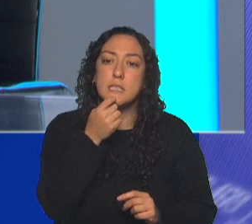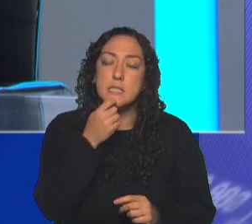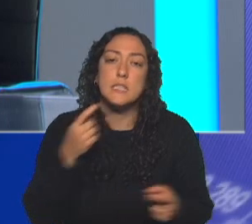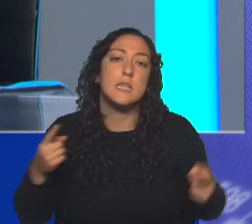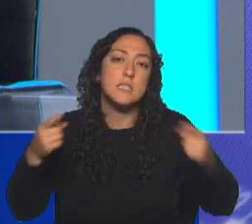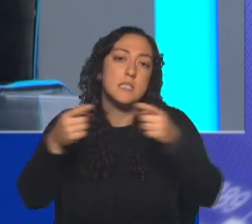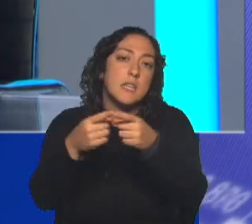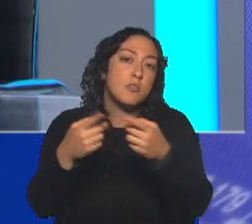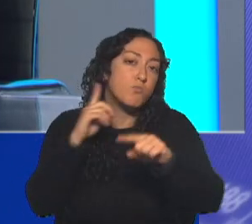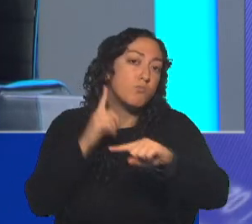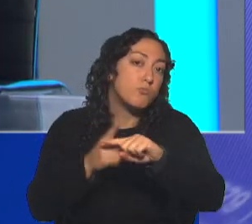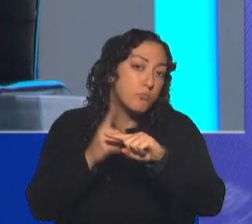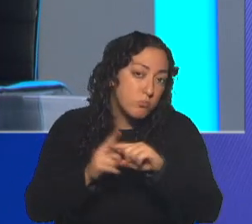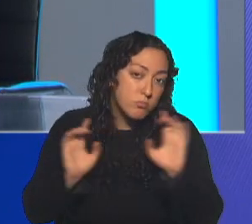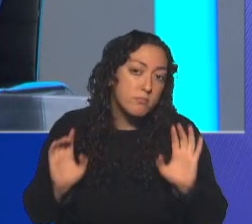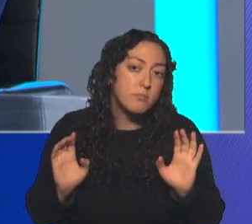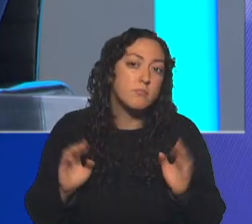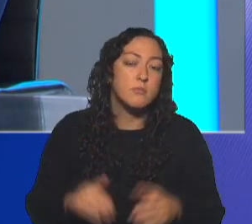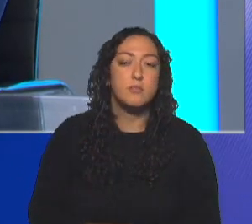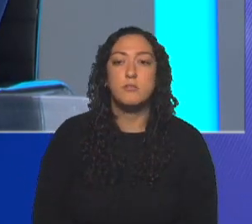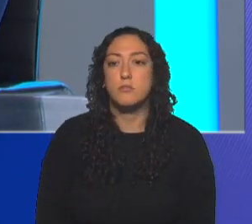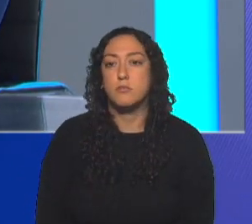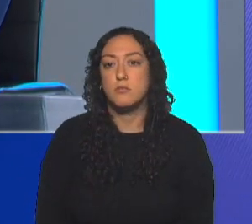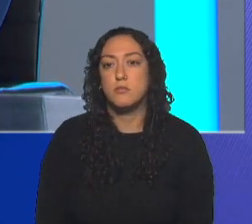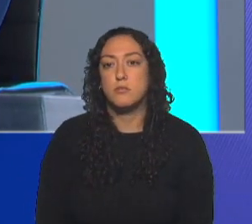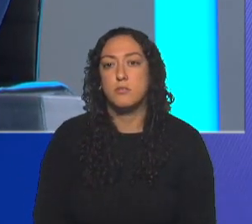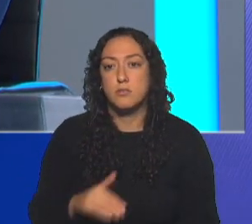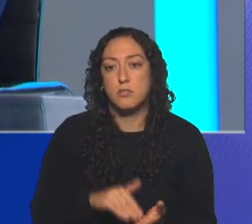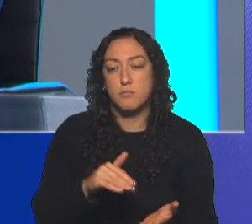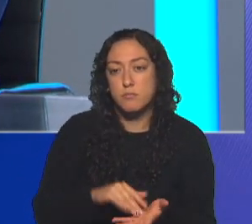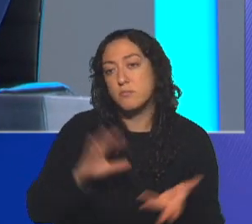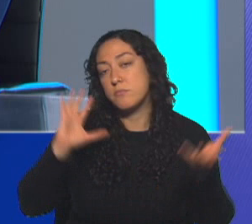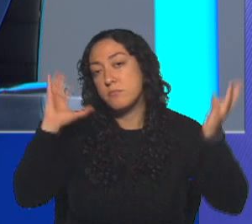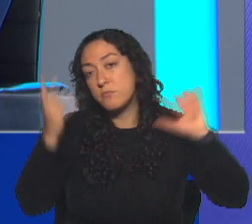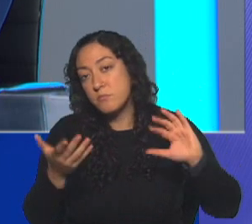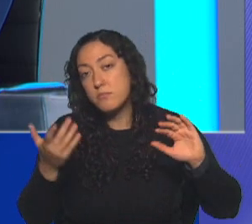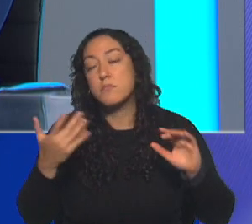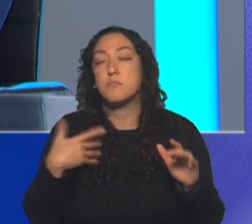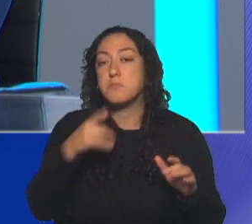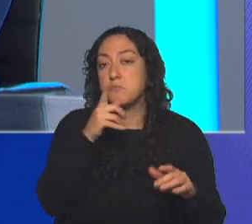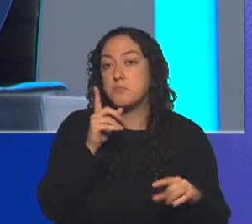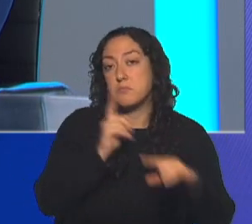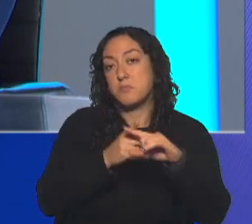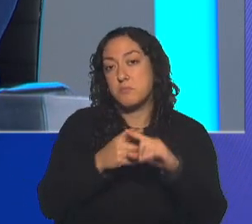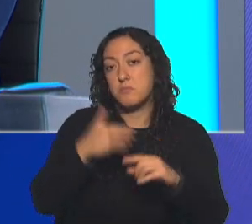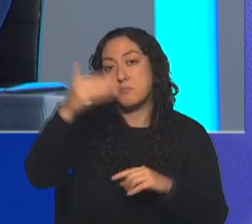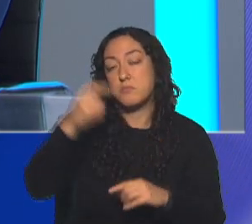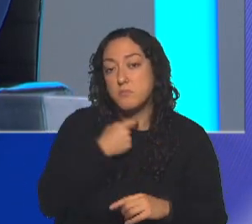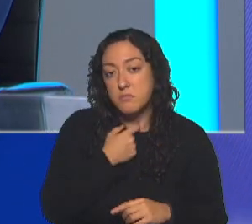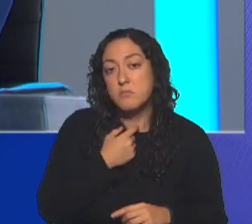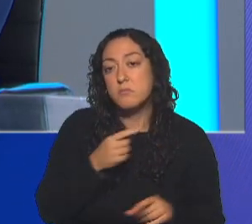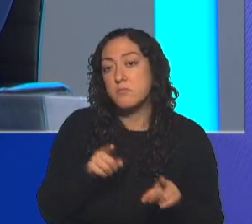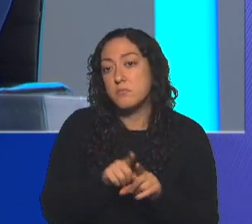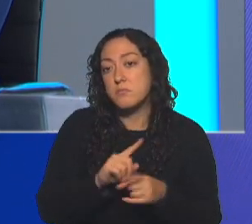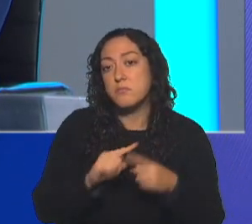virtuoso, de acuerdo al pensamiento del presidente Javier Milei, me parece que es un paso que hay que dar, igual que el Pacto de